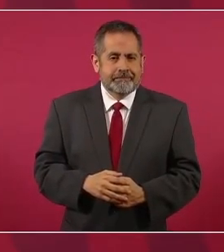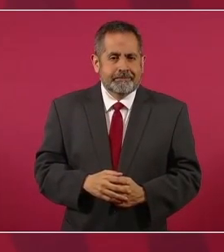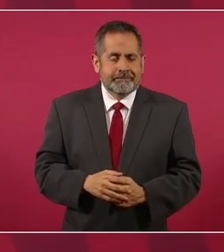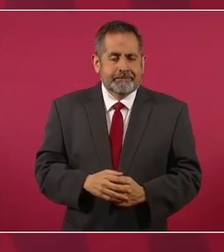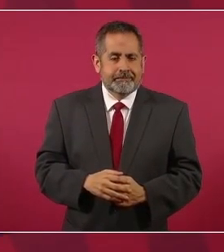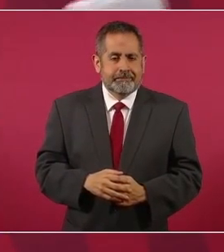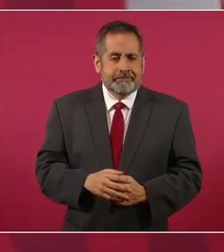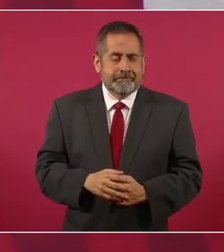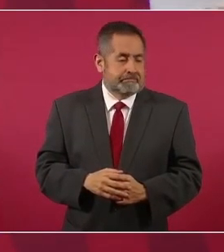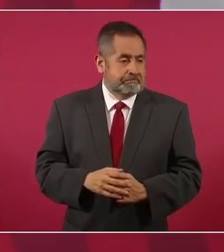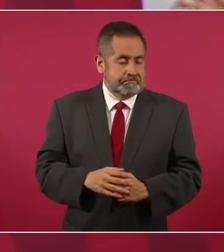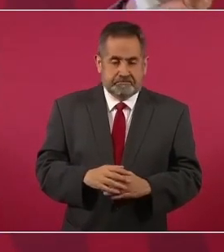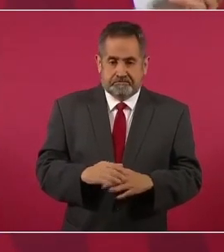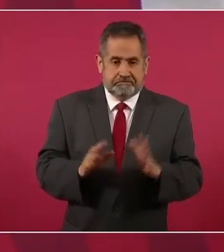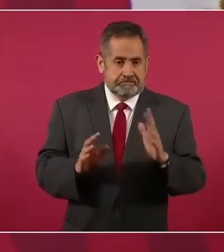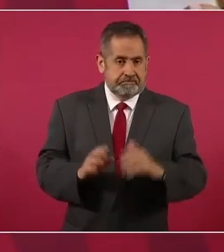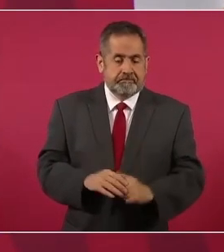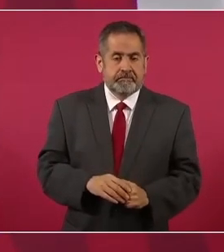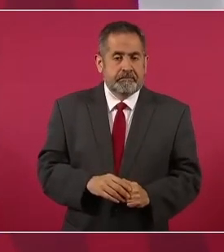bueno,